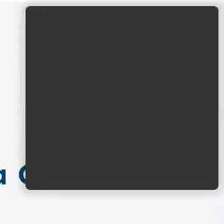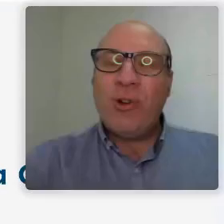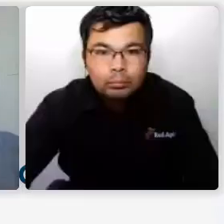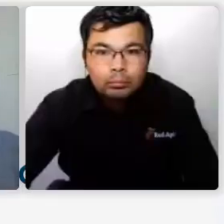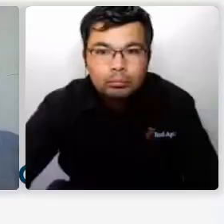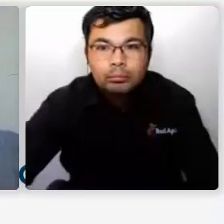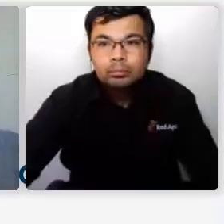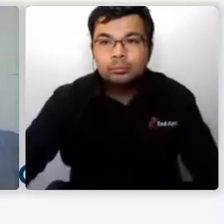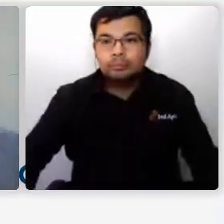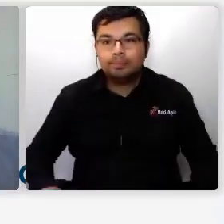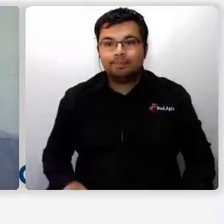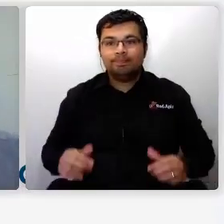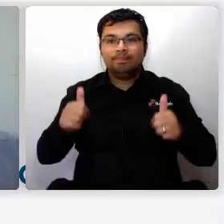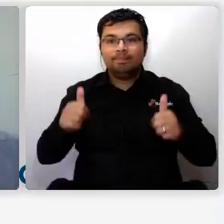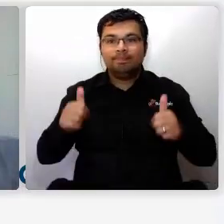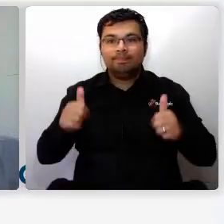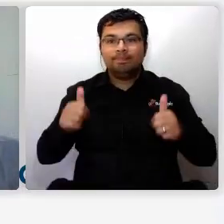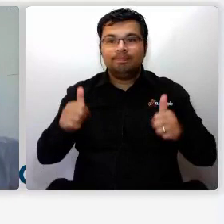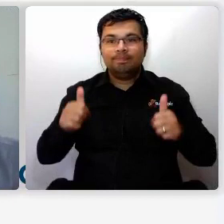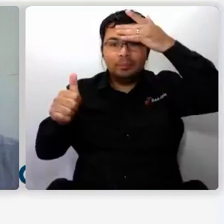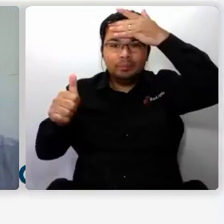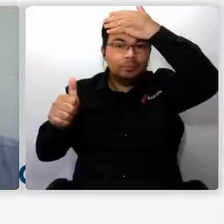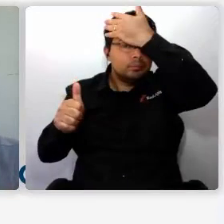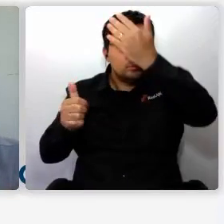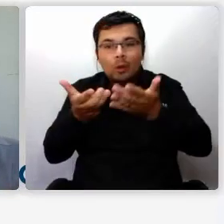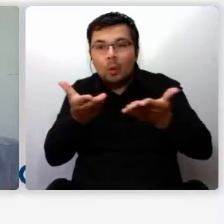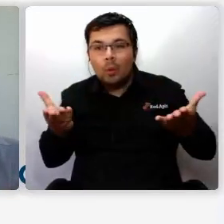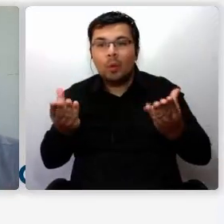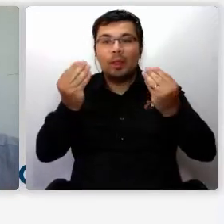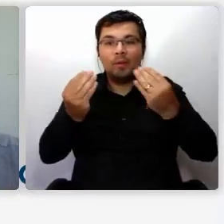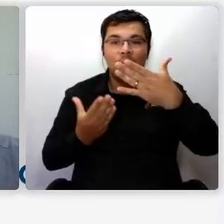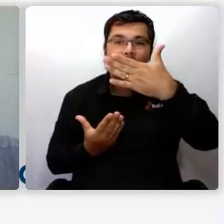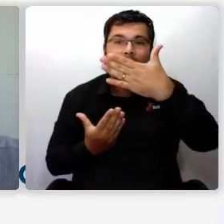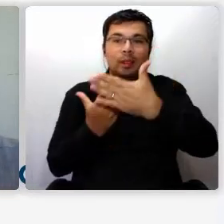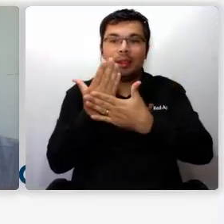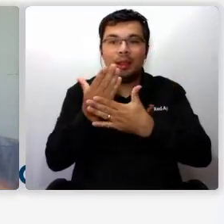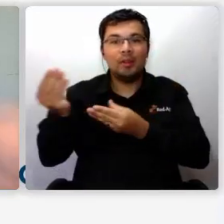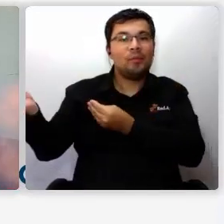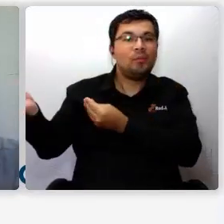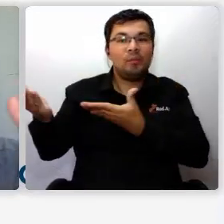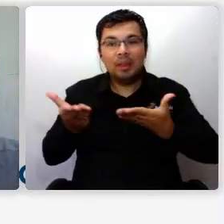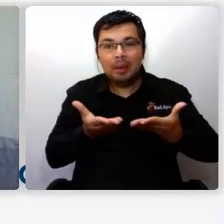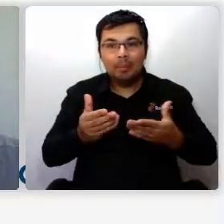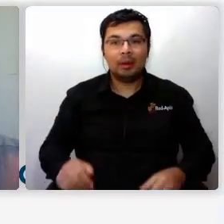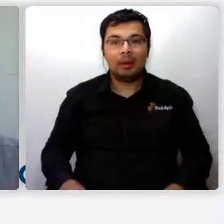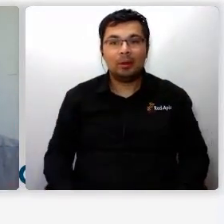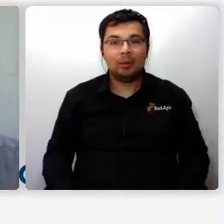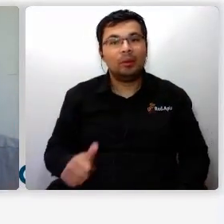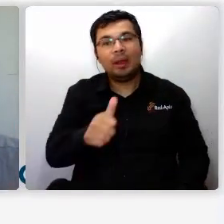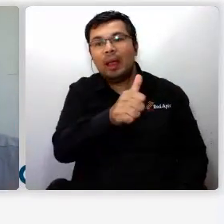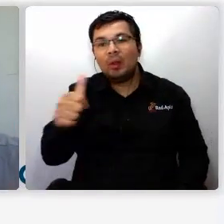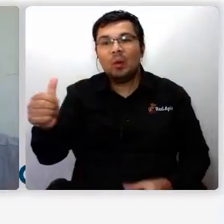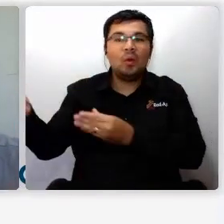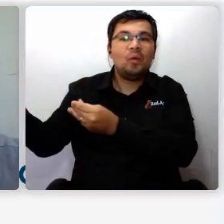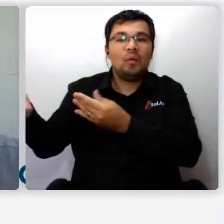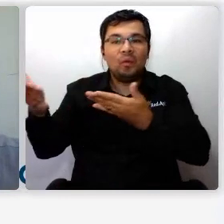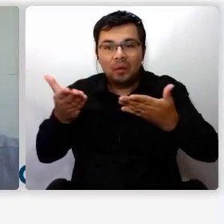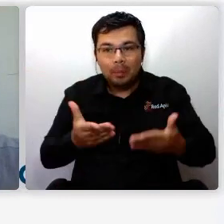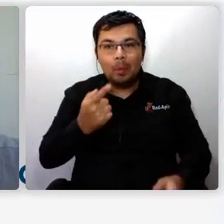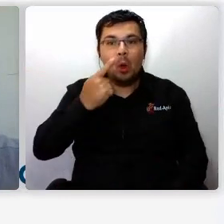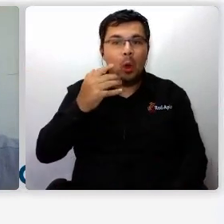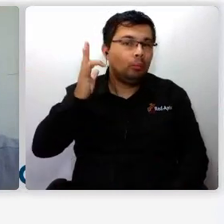¿Qué tal a todos? Tengan todos ustedes muy buenos días, bienvenidas, bienvenidos a una